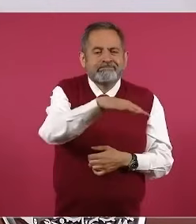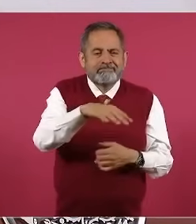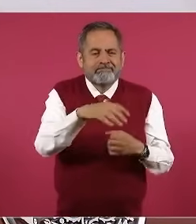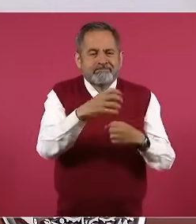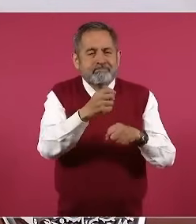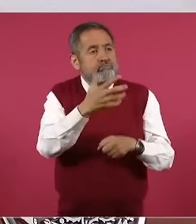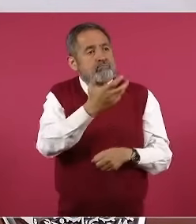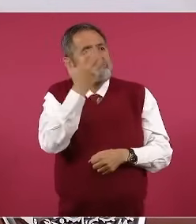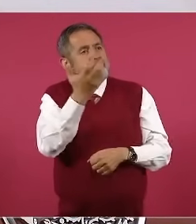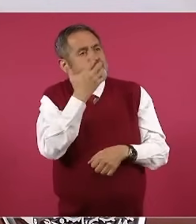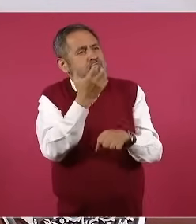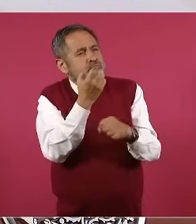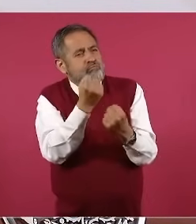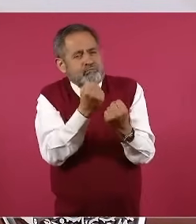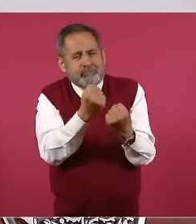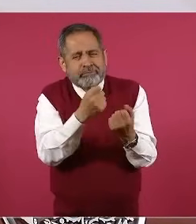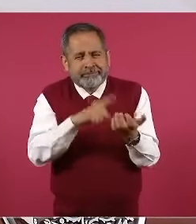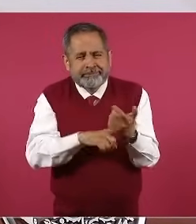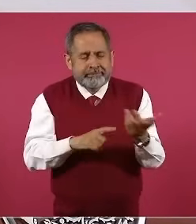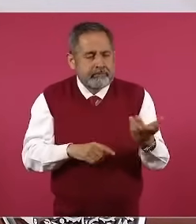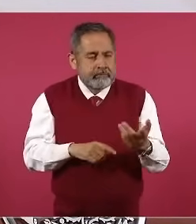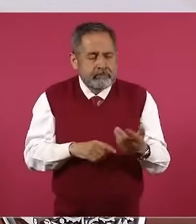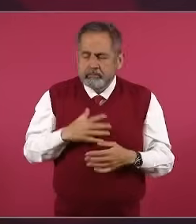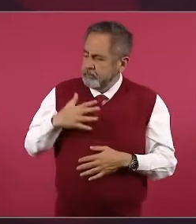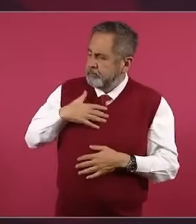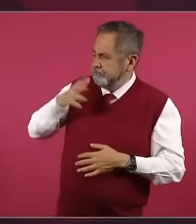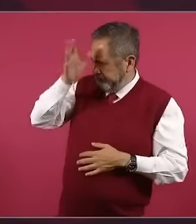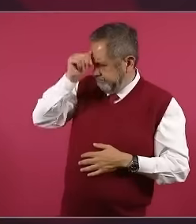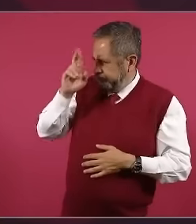la costumbre que el amor.